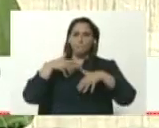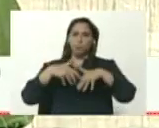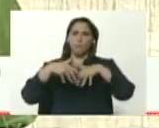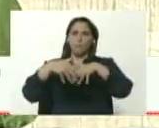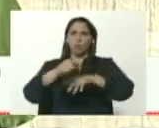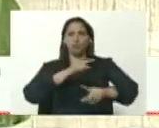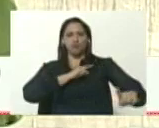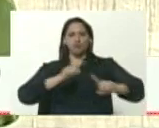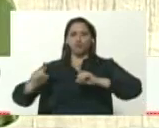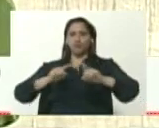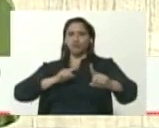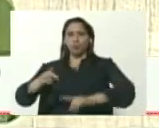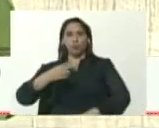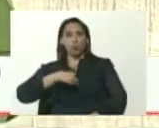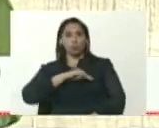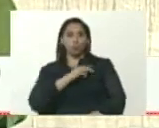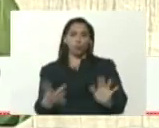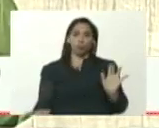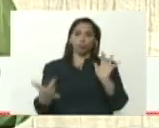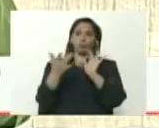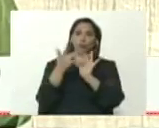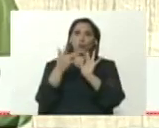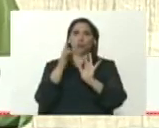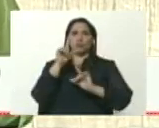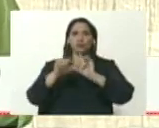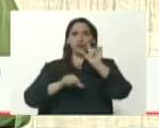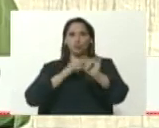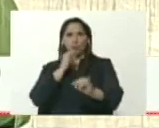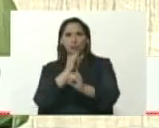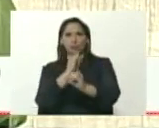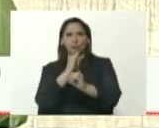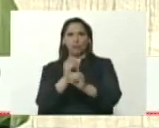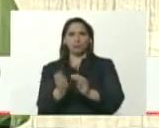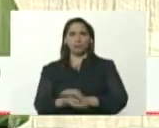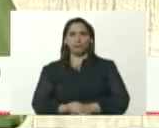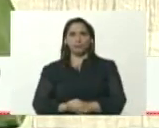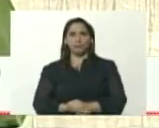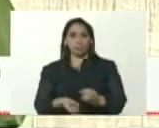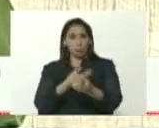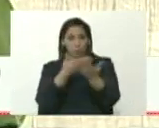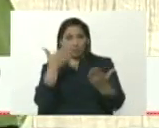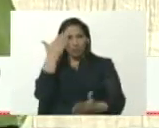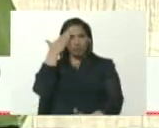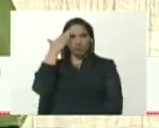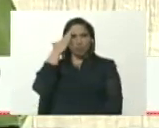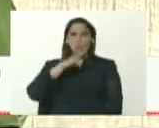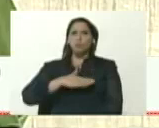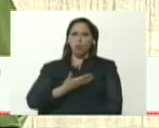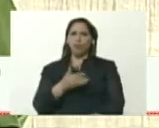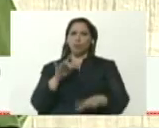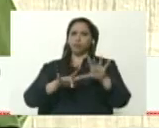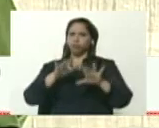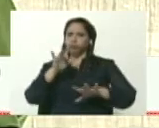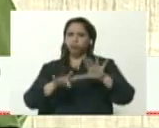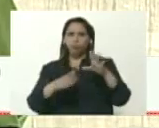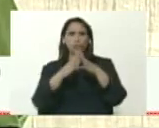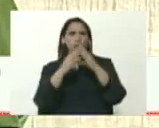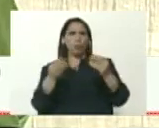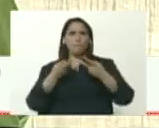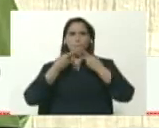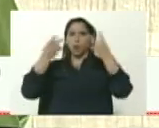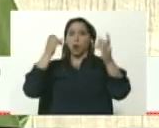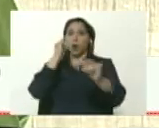dirigentes. Vamos a estar interactuando por las redes sociales. Ya saben, pueden escribir a todas las redes